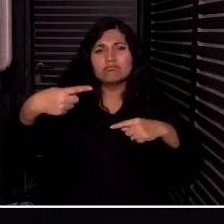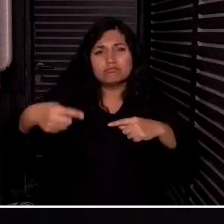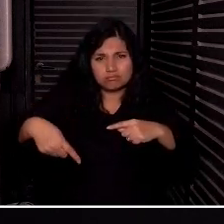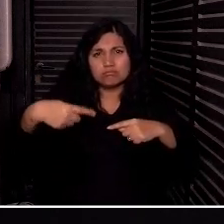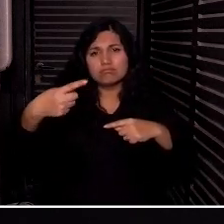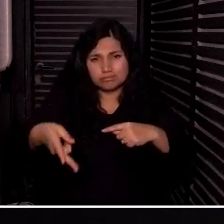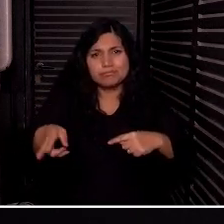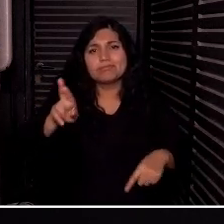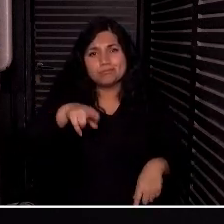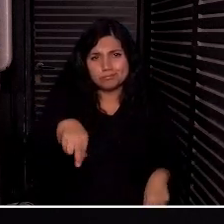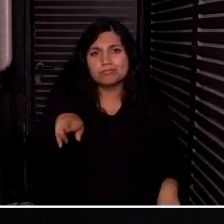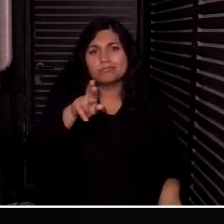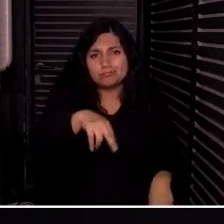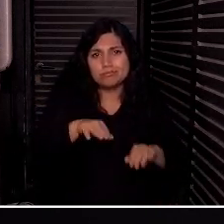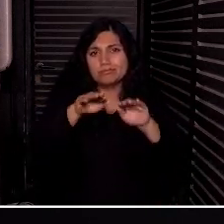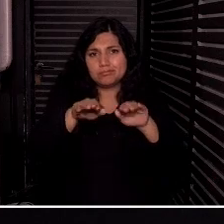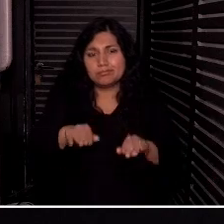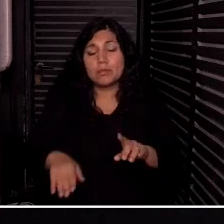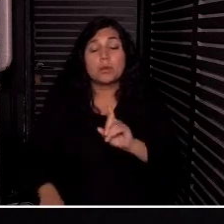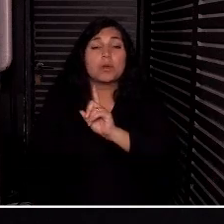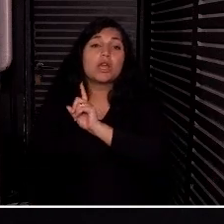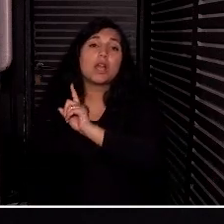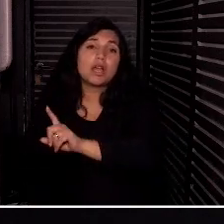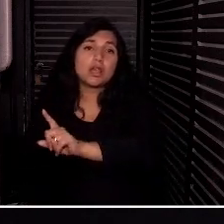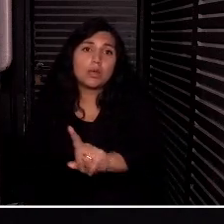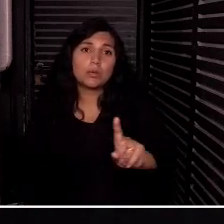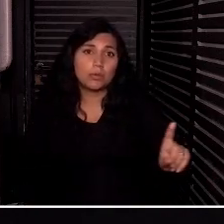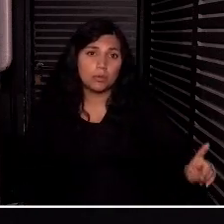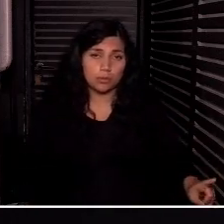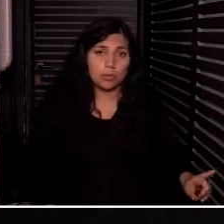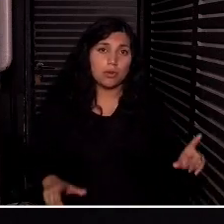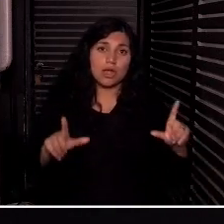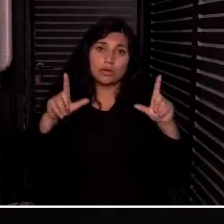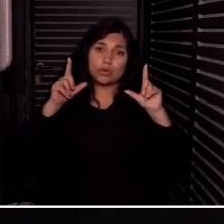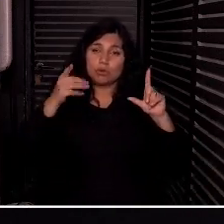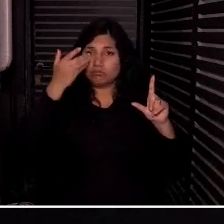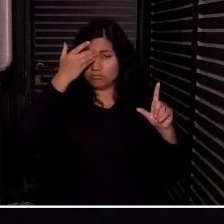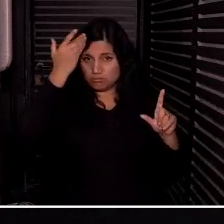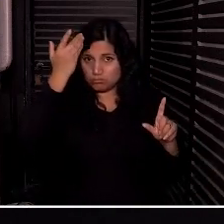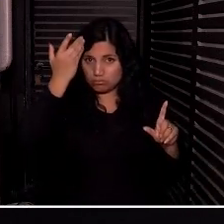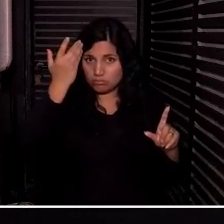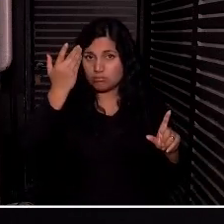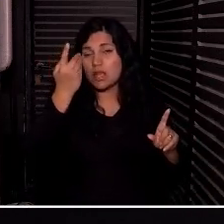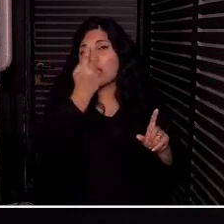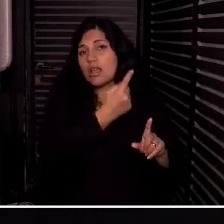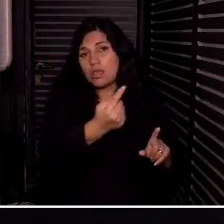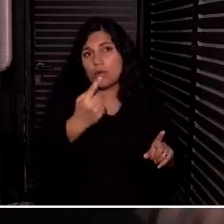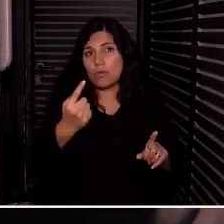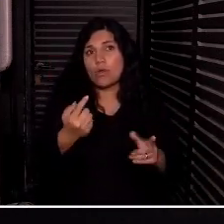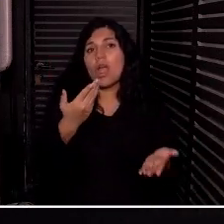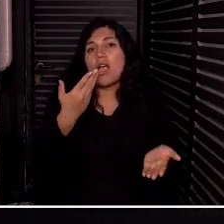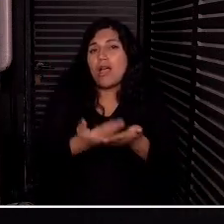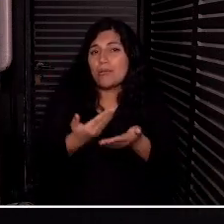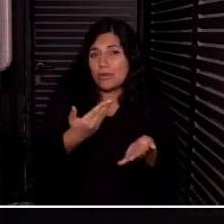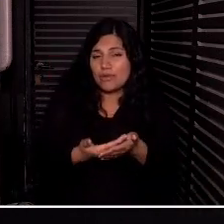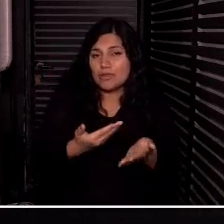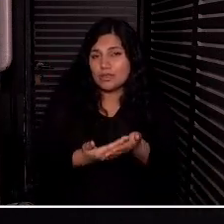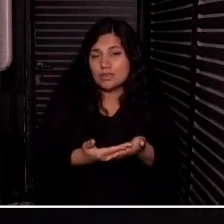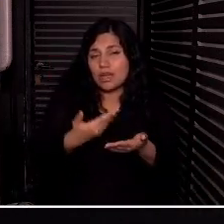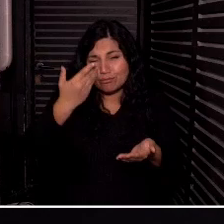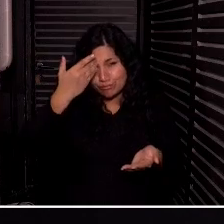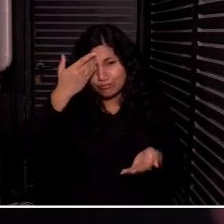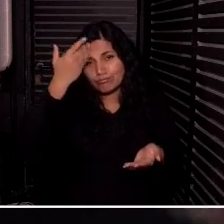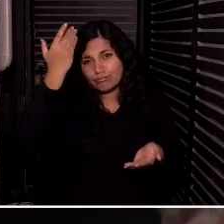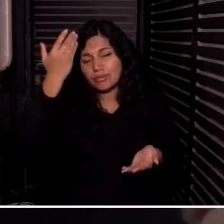entonces cada uno cada actor tiene su propia experticia y la idea es cómo aprovechar esas experticias